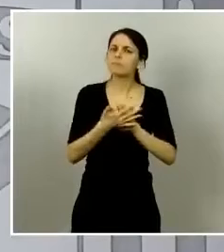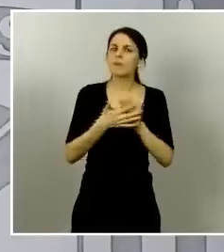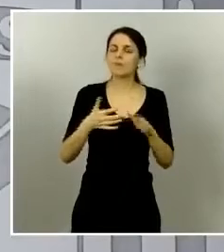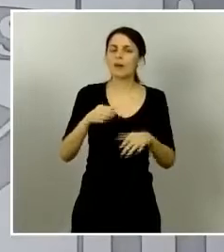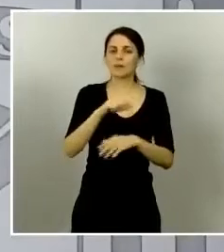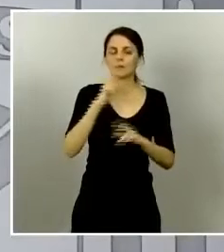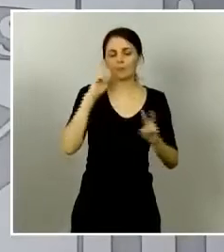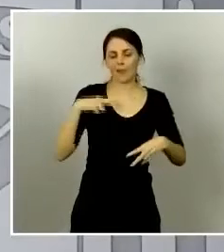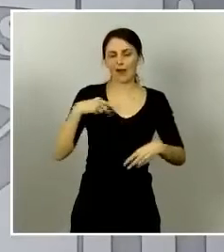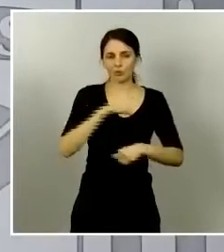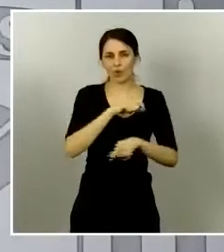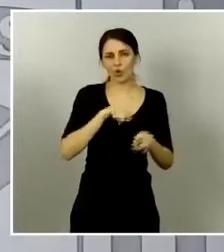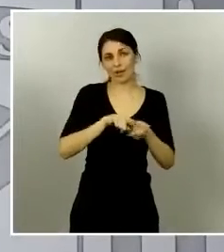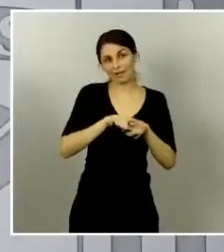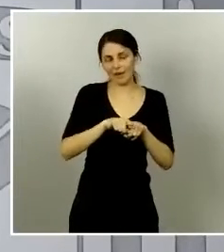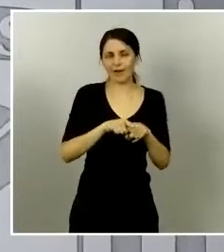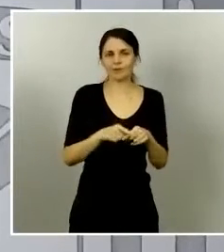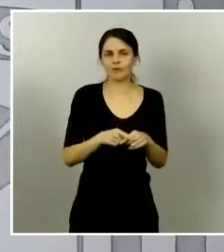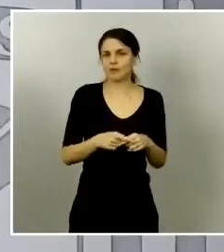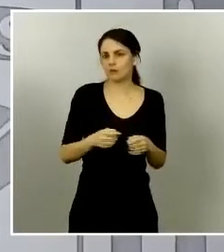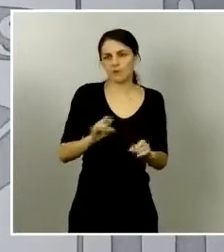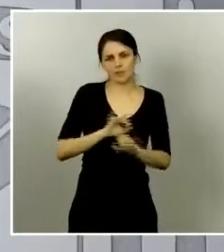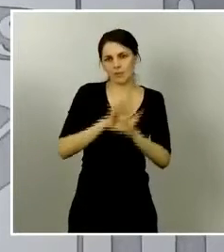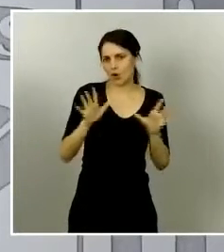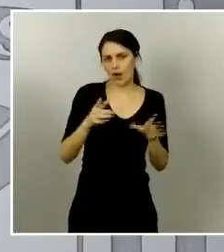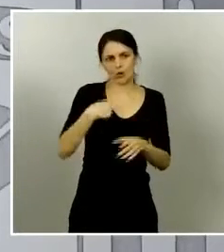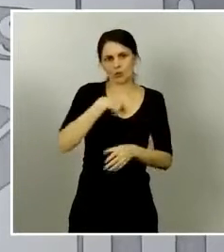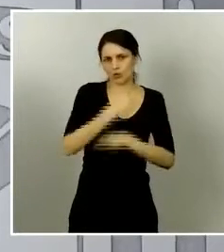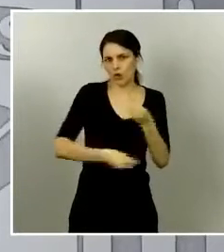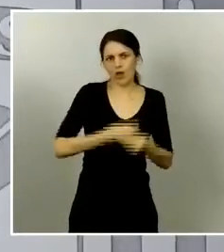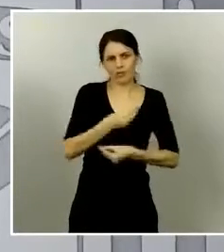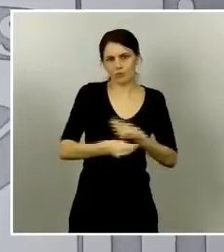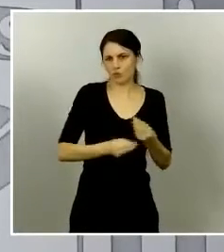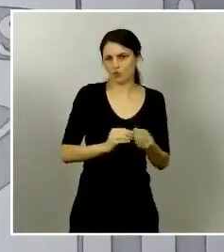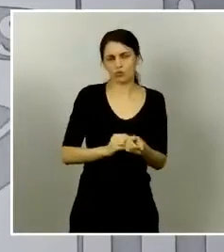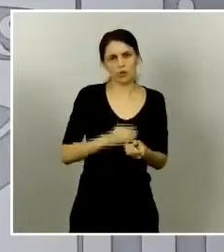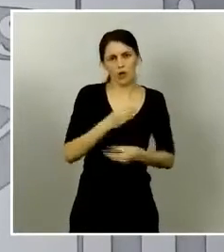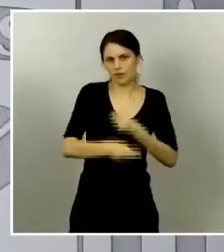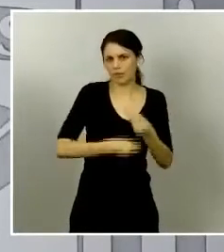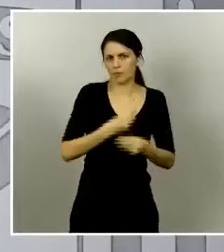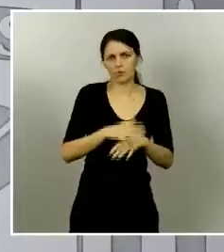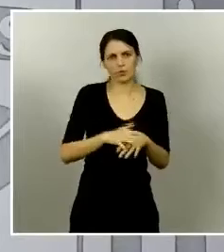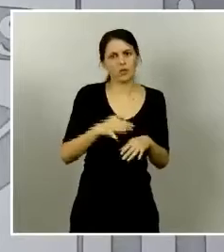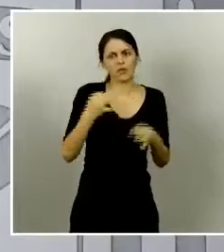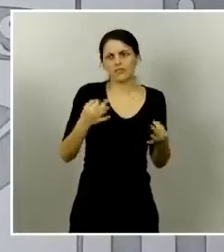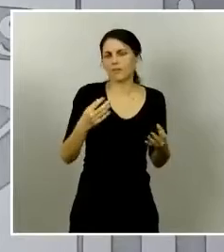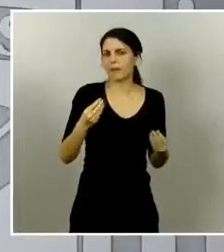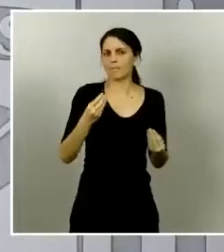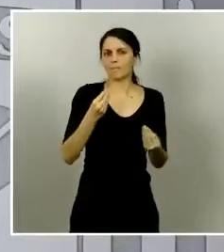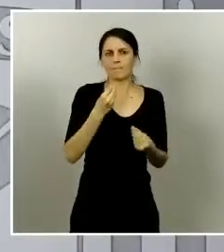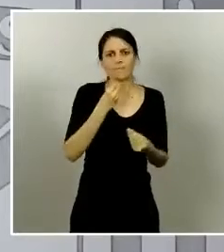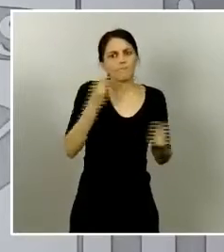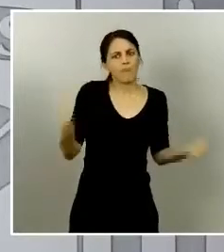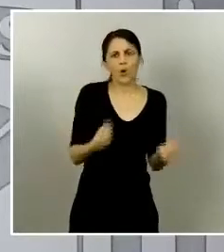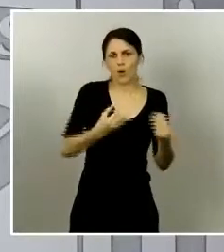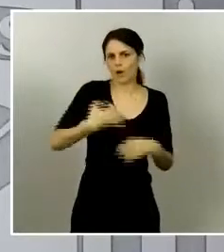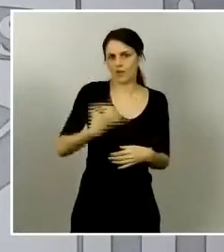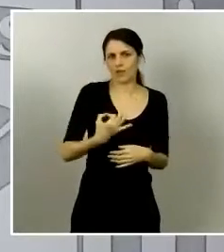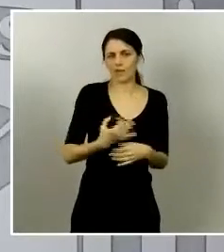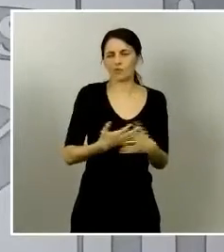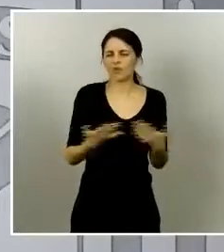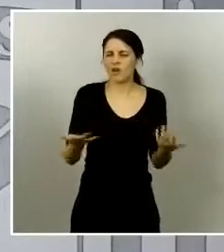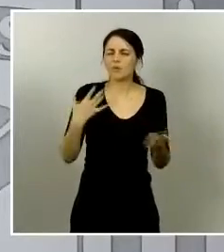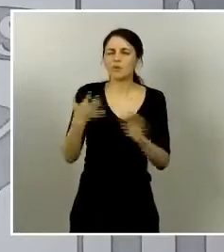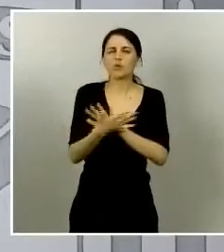Autocrítica, siempre hay que hacerse autocrítica, siempre podemos mejorar. Yo no diría que otras fuerzas políticas han dado la espalda